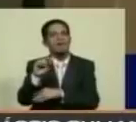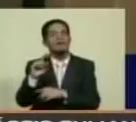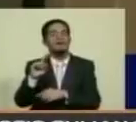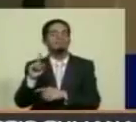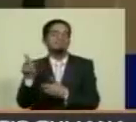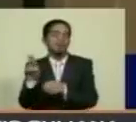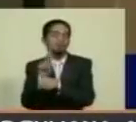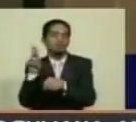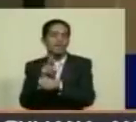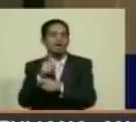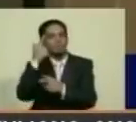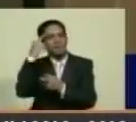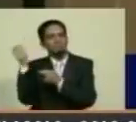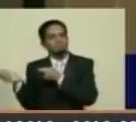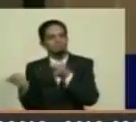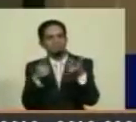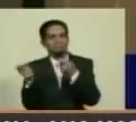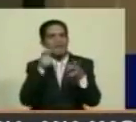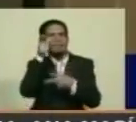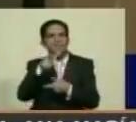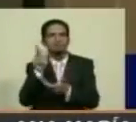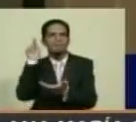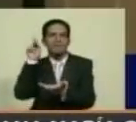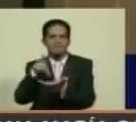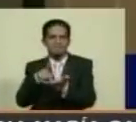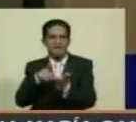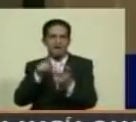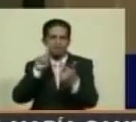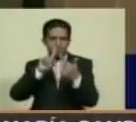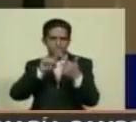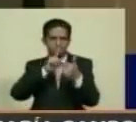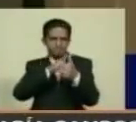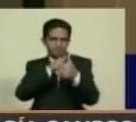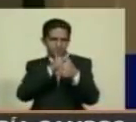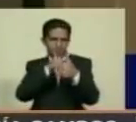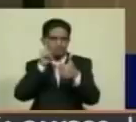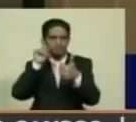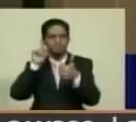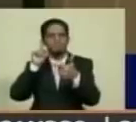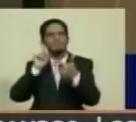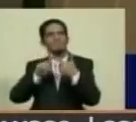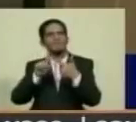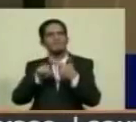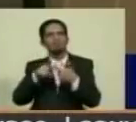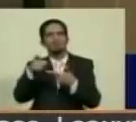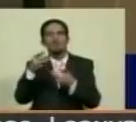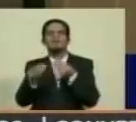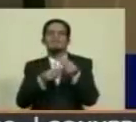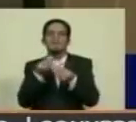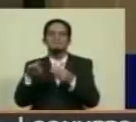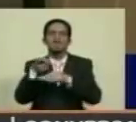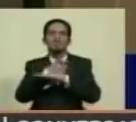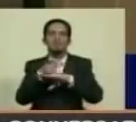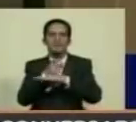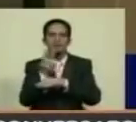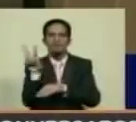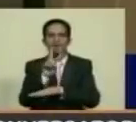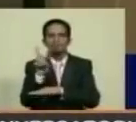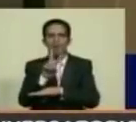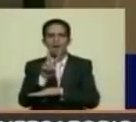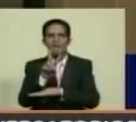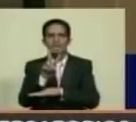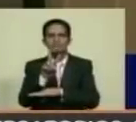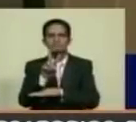movilizar a las personas que presuntamente participaron allí. En segundo lugar, bueno, las acciones que va a tomar el gobierno de Venezuela para